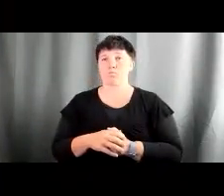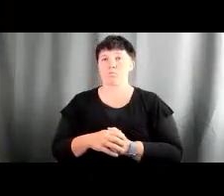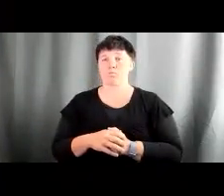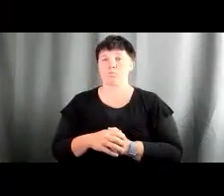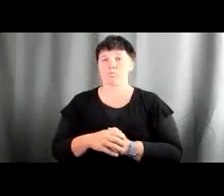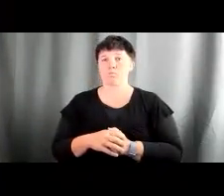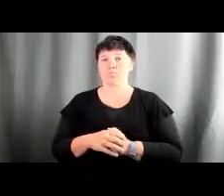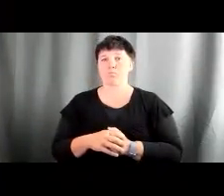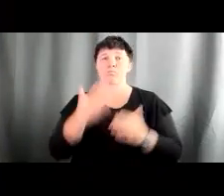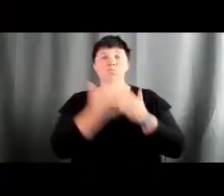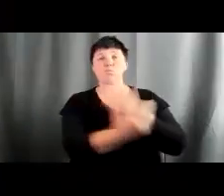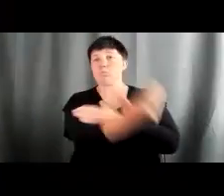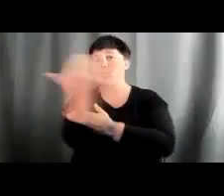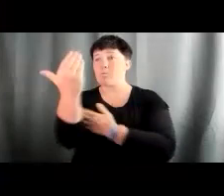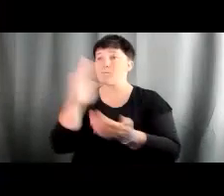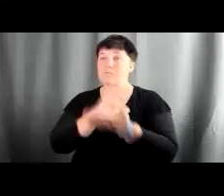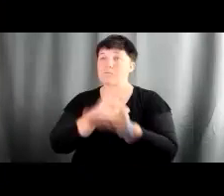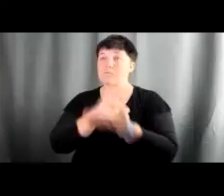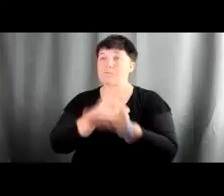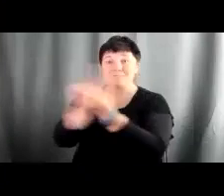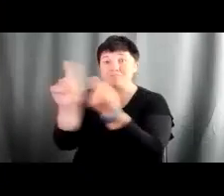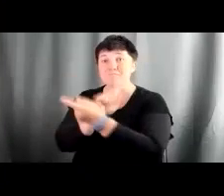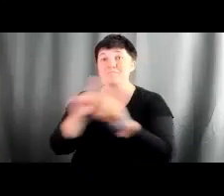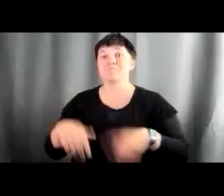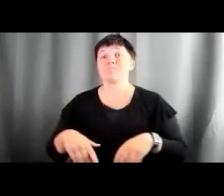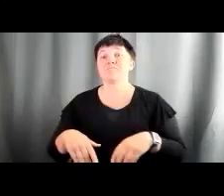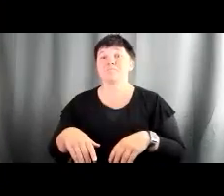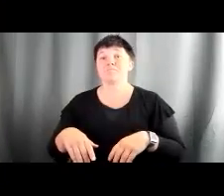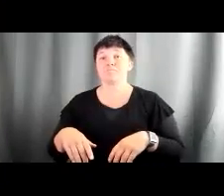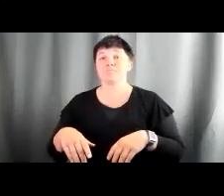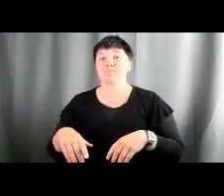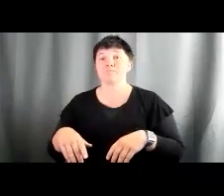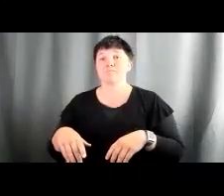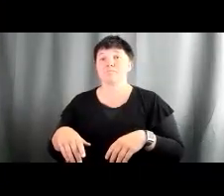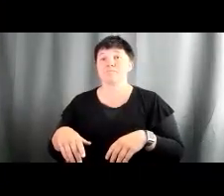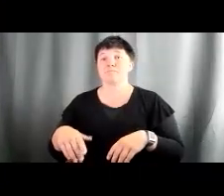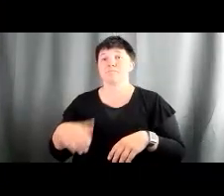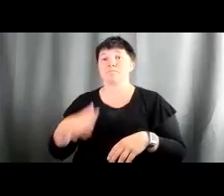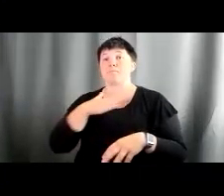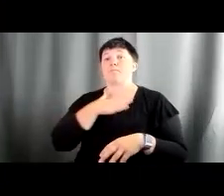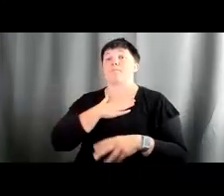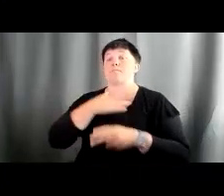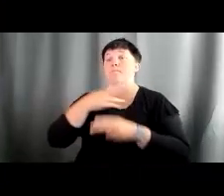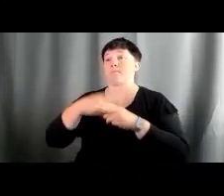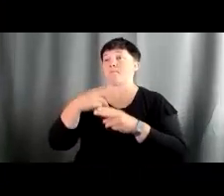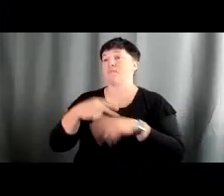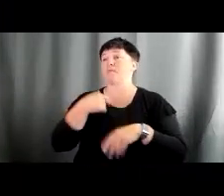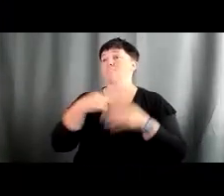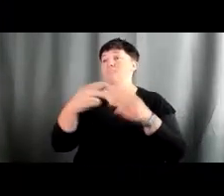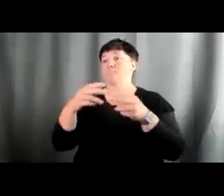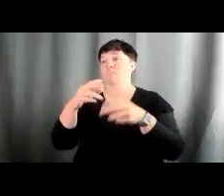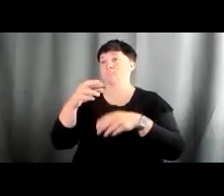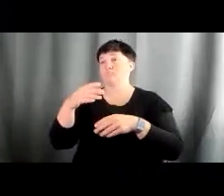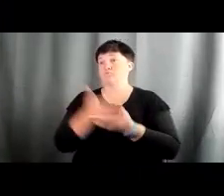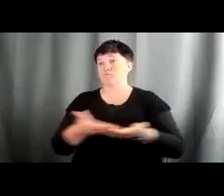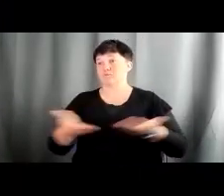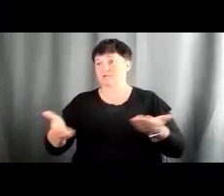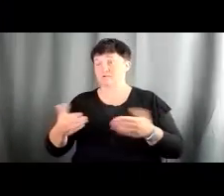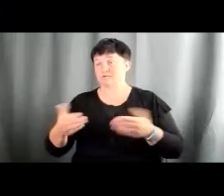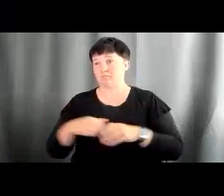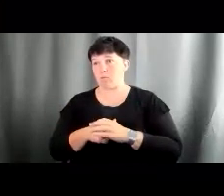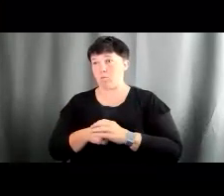Buenos días, encantada de conocerlos a todos. Soy Loderay Barcero y durante el seminario de investigación presentaré los